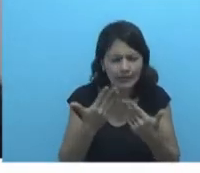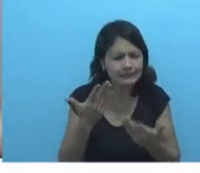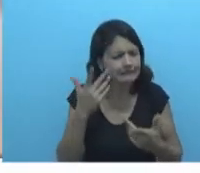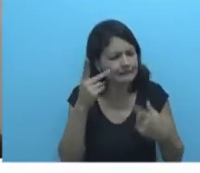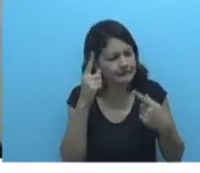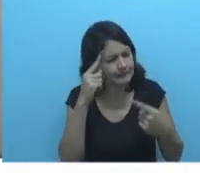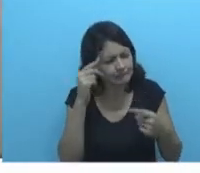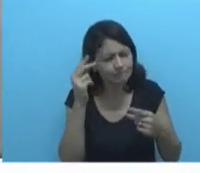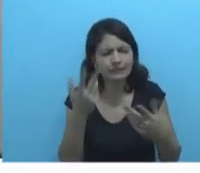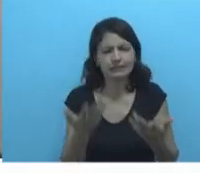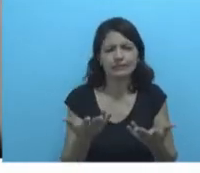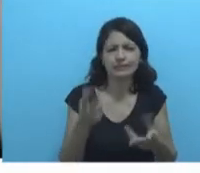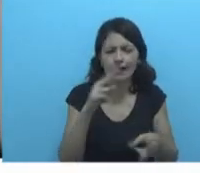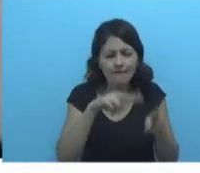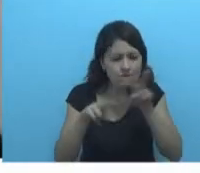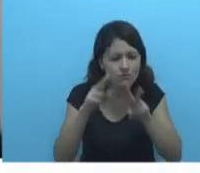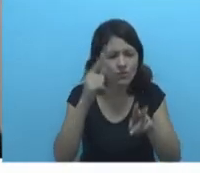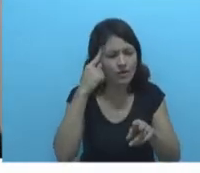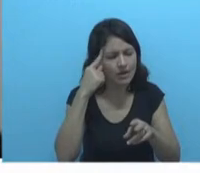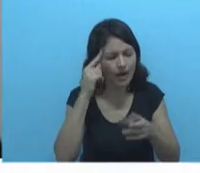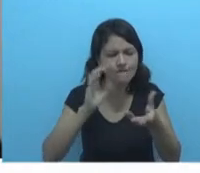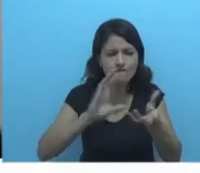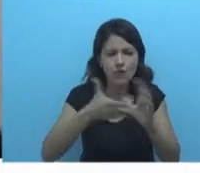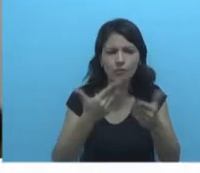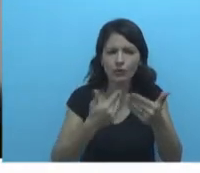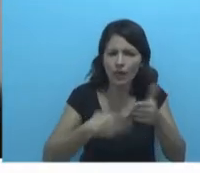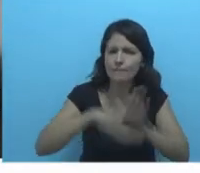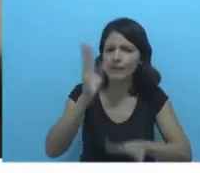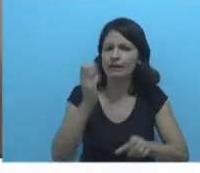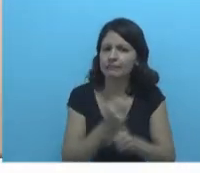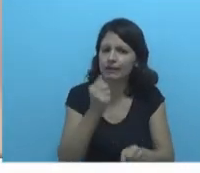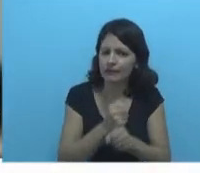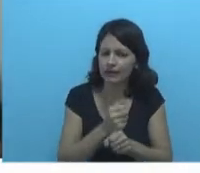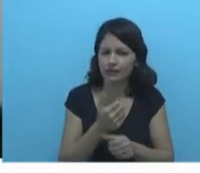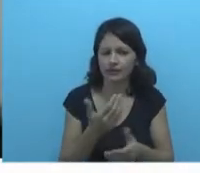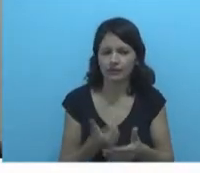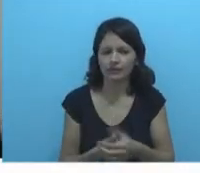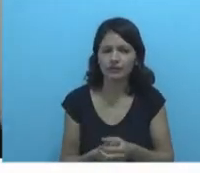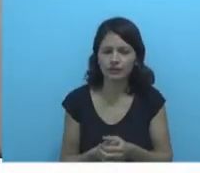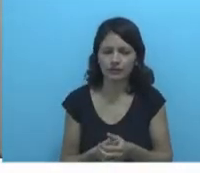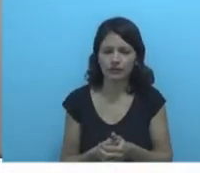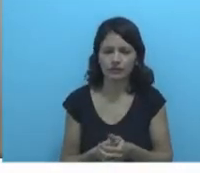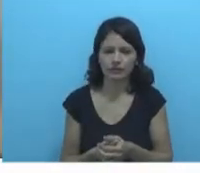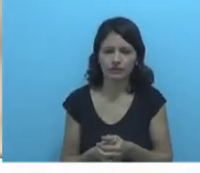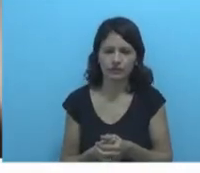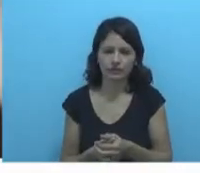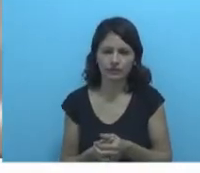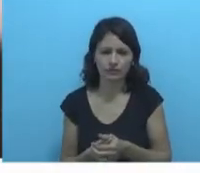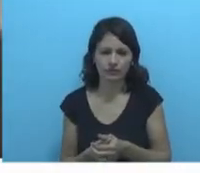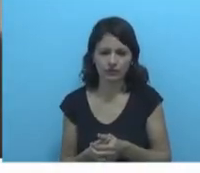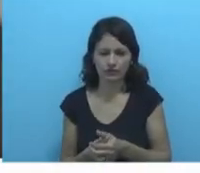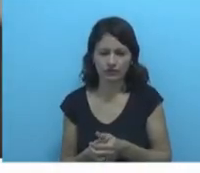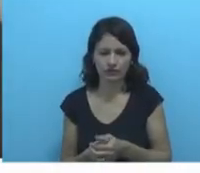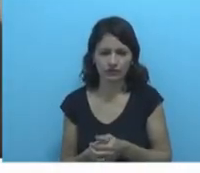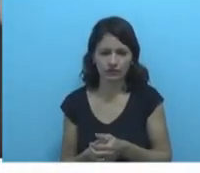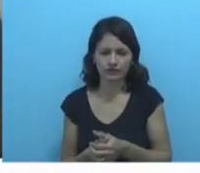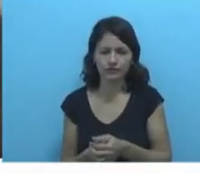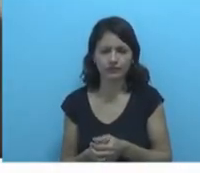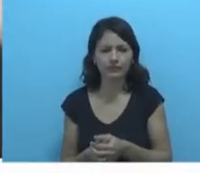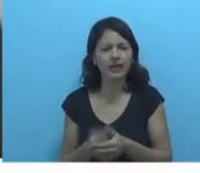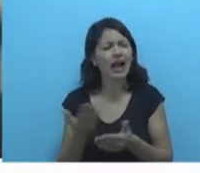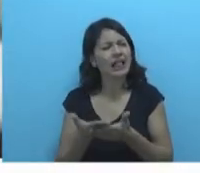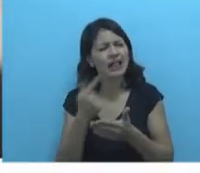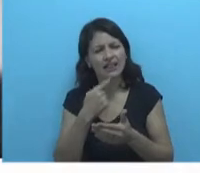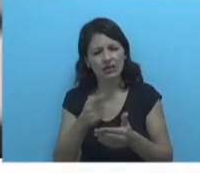Por eso se planteó la posibilidad de que se trocen los animales y que no se puedan vender más de 30, no se